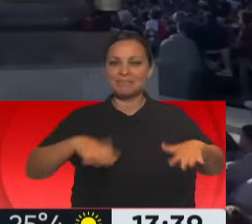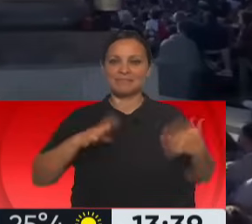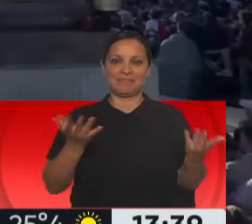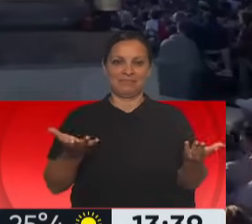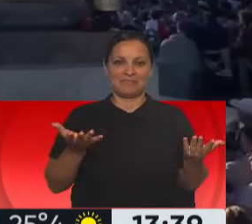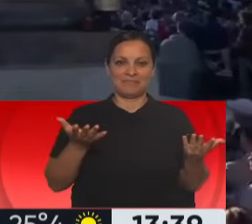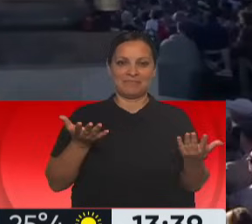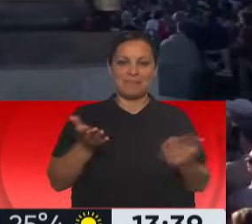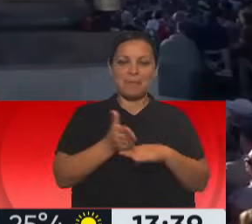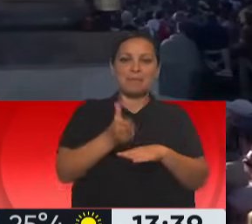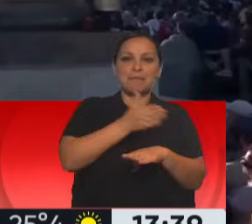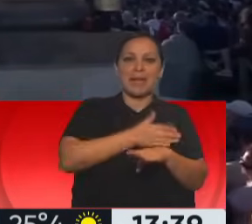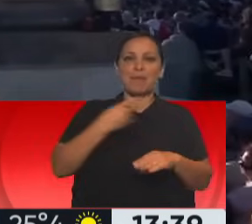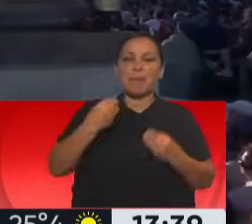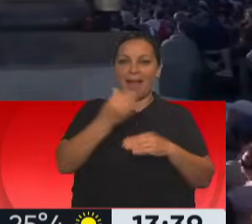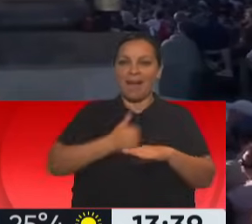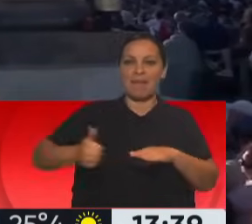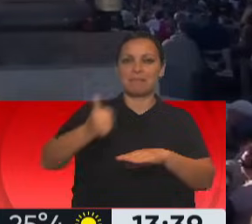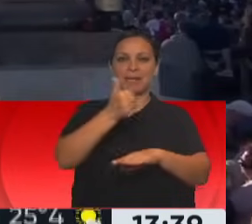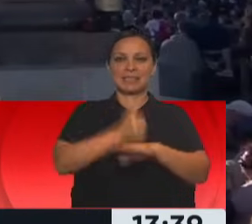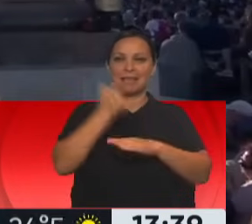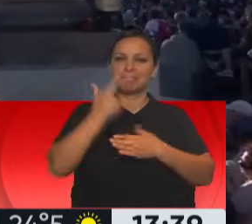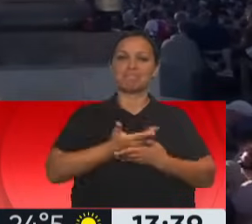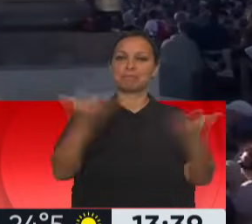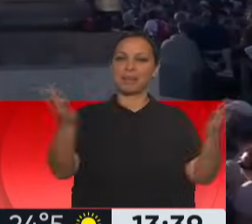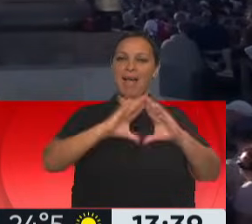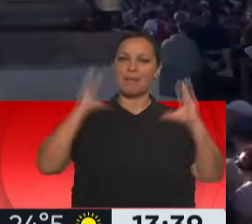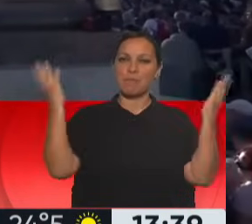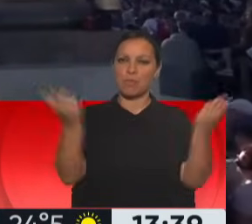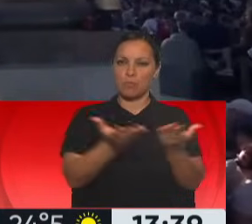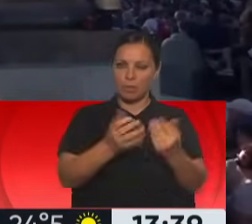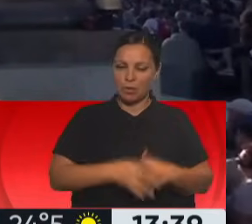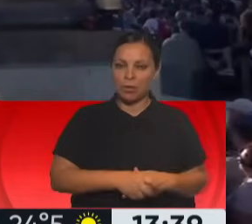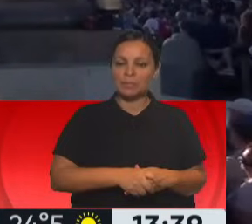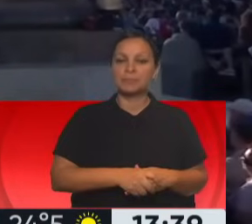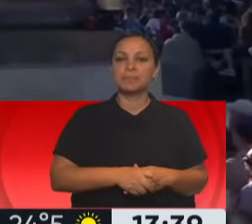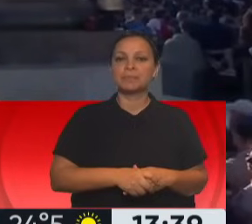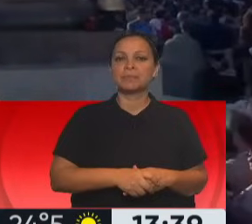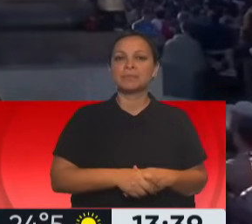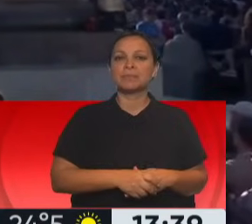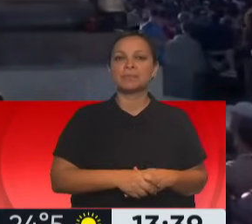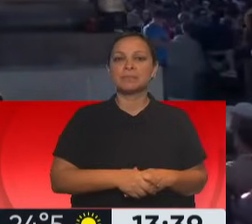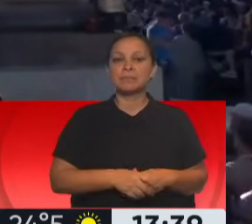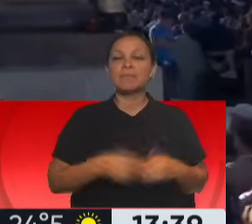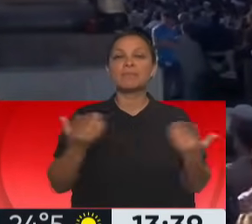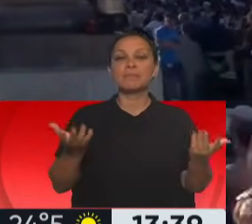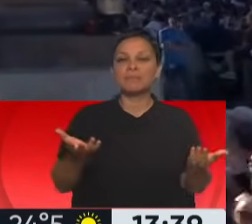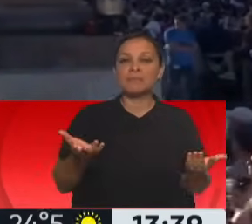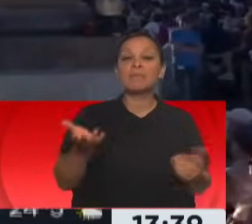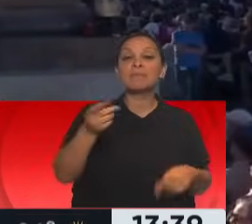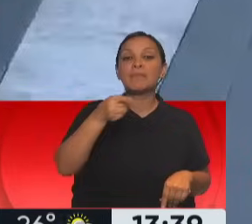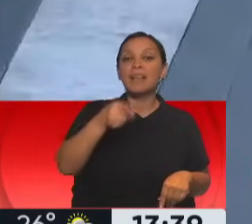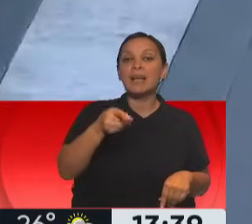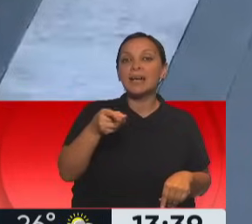salga a presentarse al mundo, a que tenga el anuncio oficial y su salida al balcón. Mientras el nuevo papa se prepara,